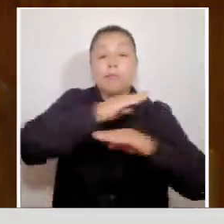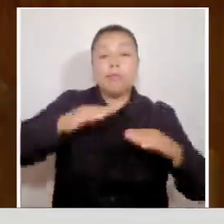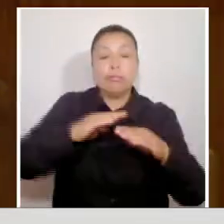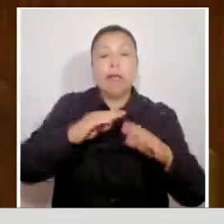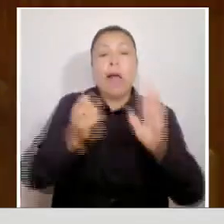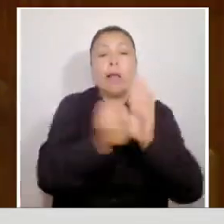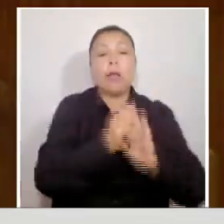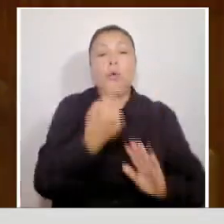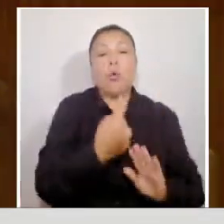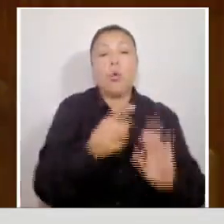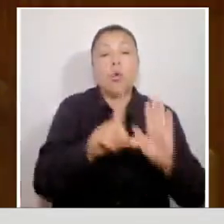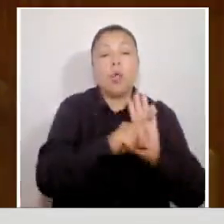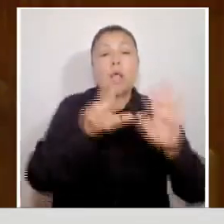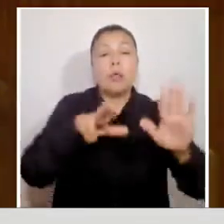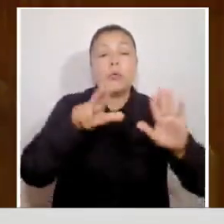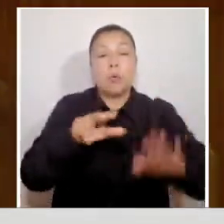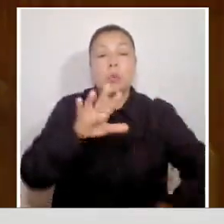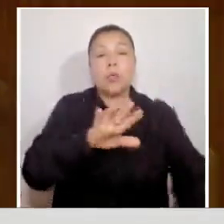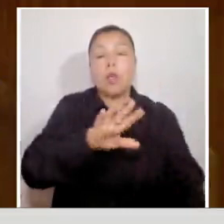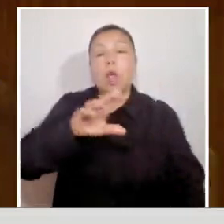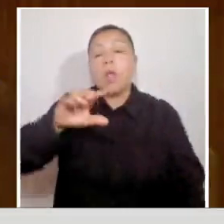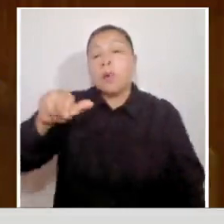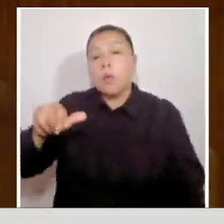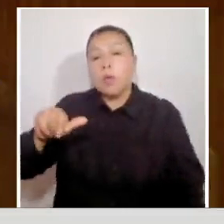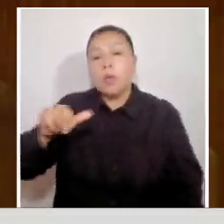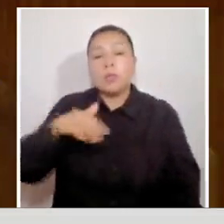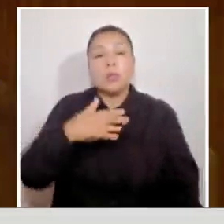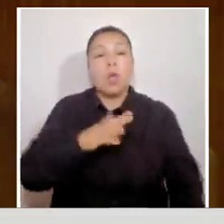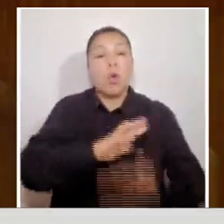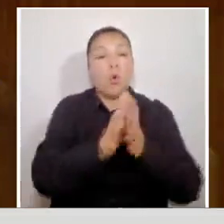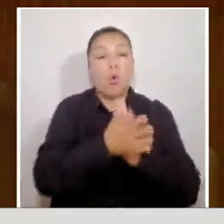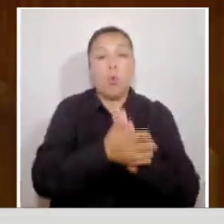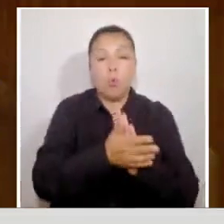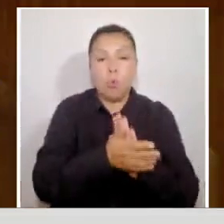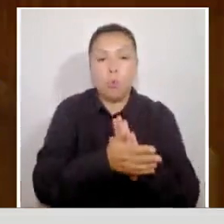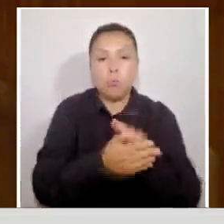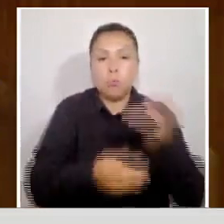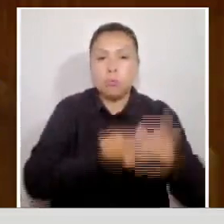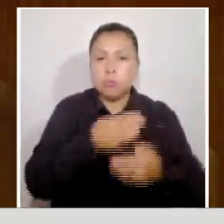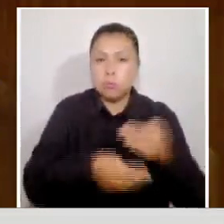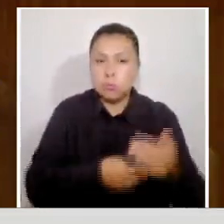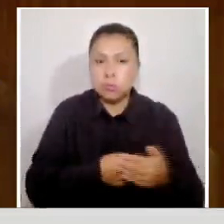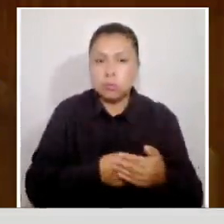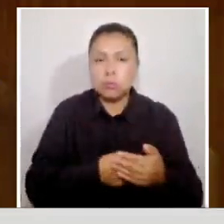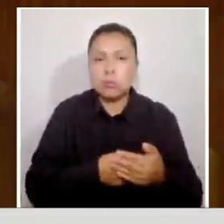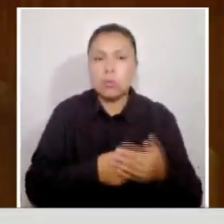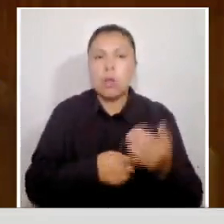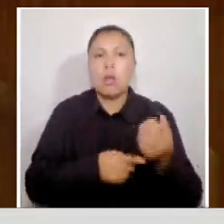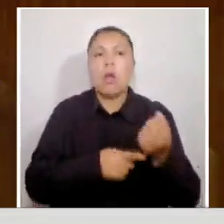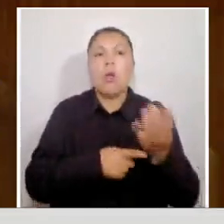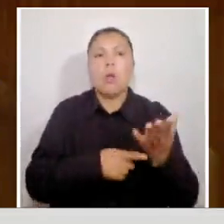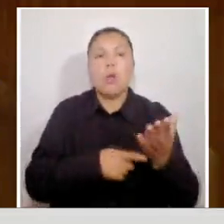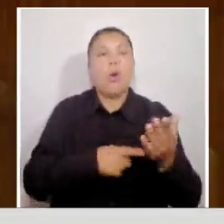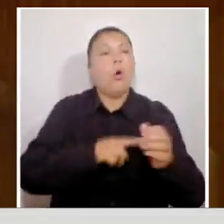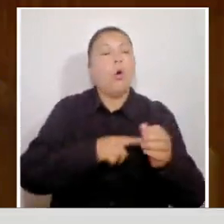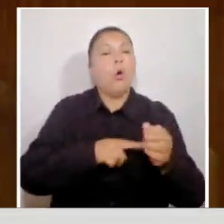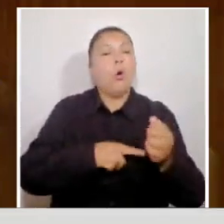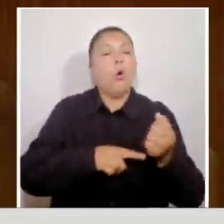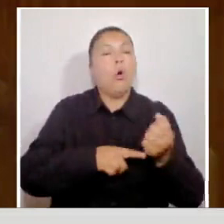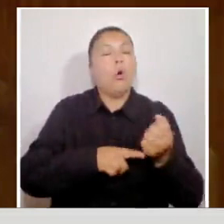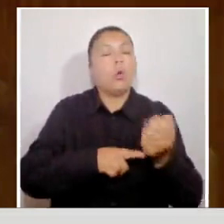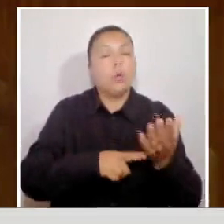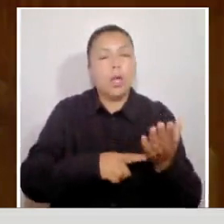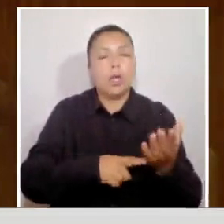ley 18356 como todo sistema procedimiento o técnica lucha o combate personal con